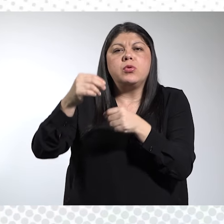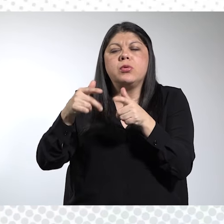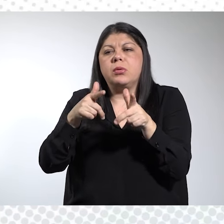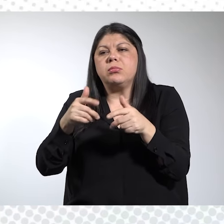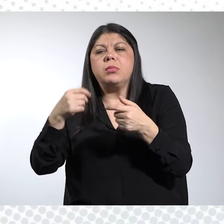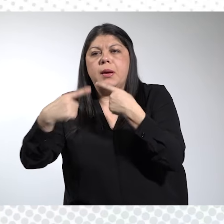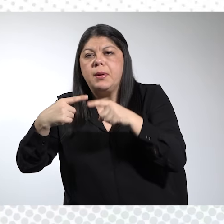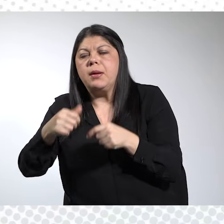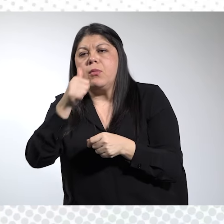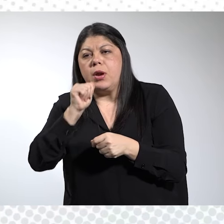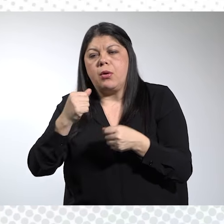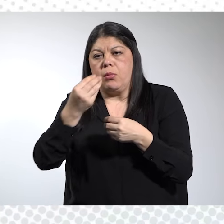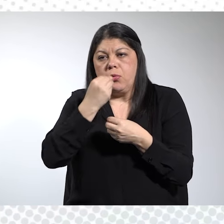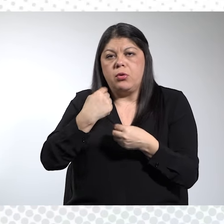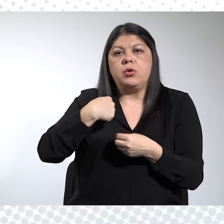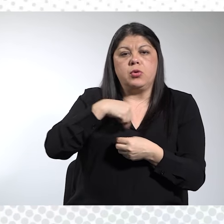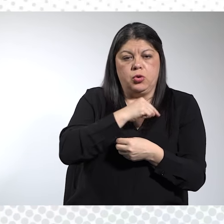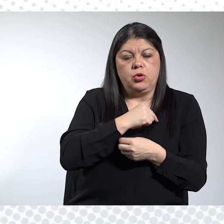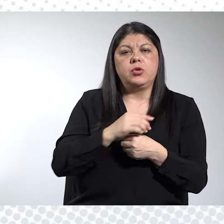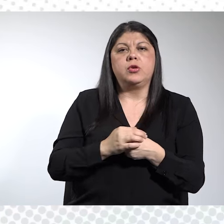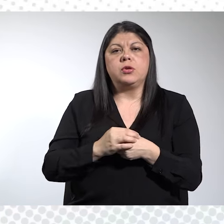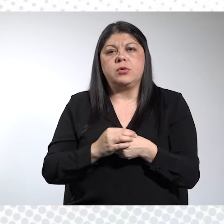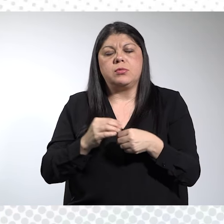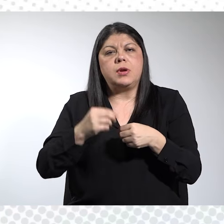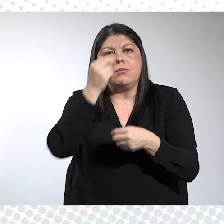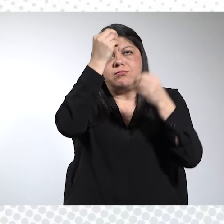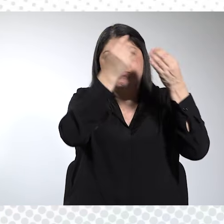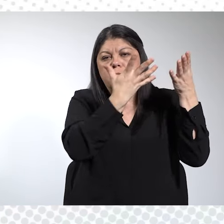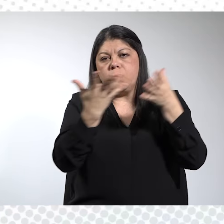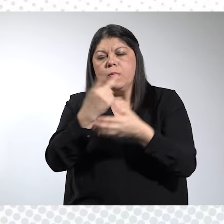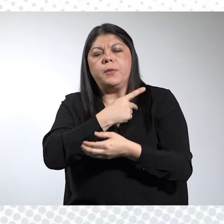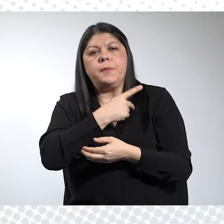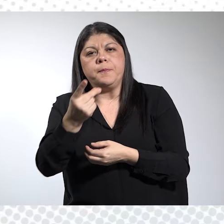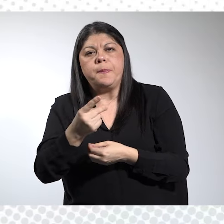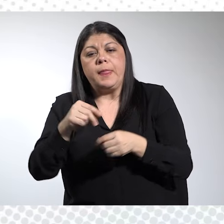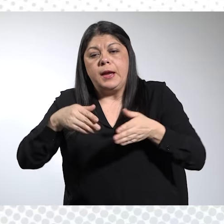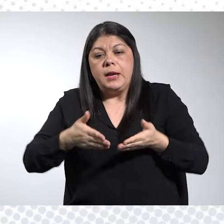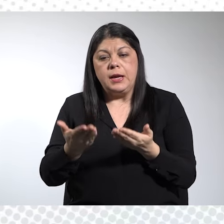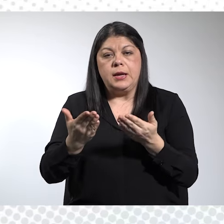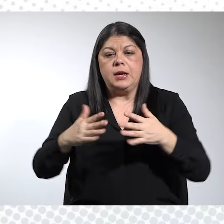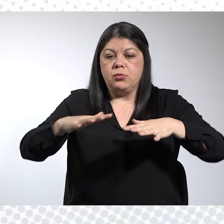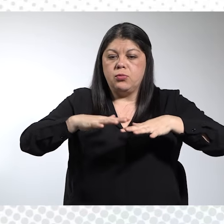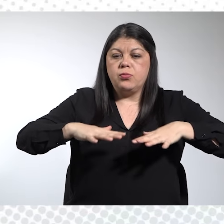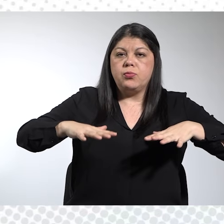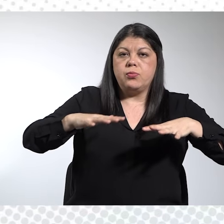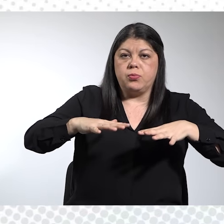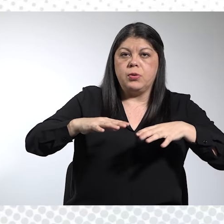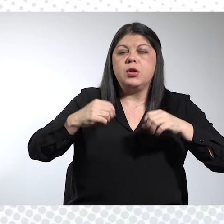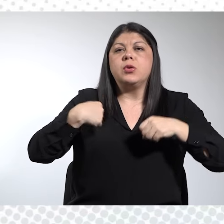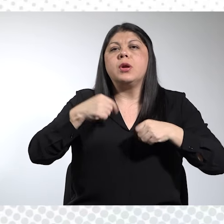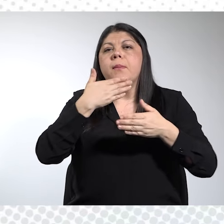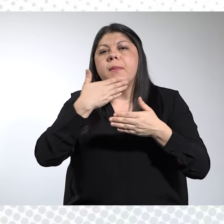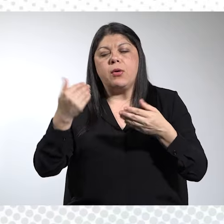agua, pelearán por alimento. Nosotros tenemos una enorme bendición de Dios de haber nacido en el trópico y